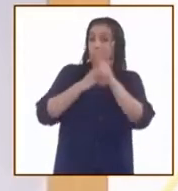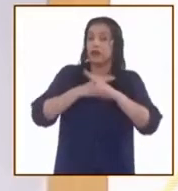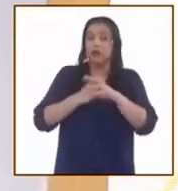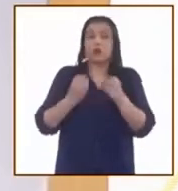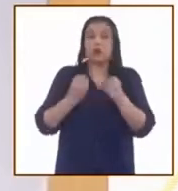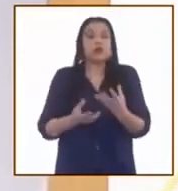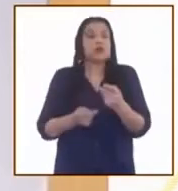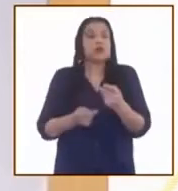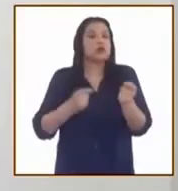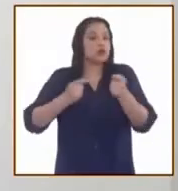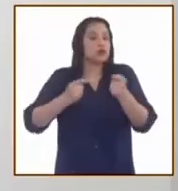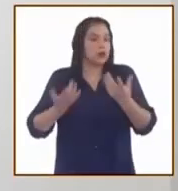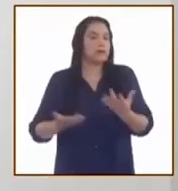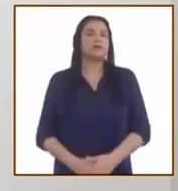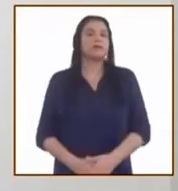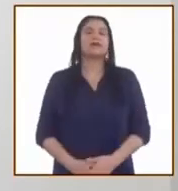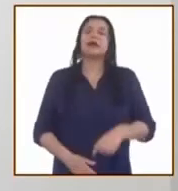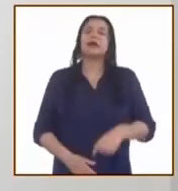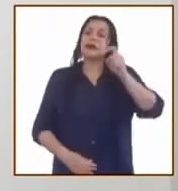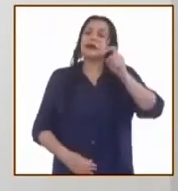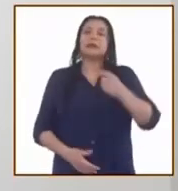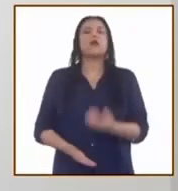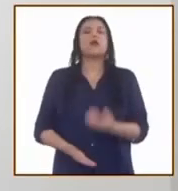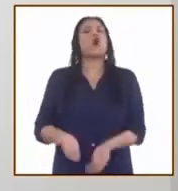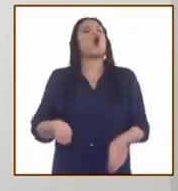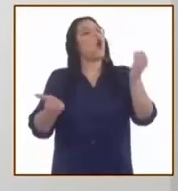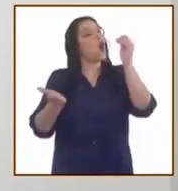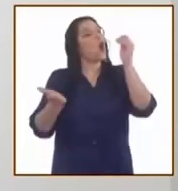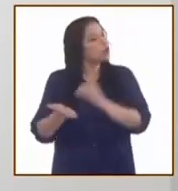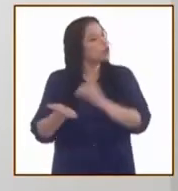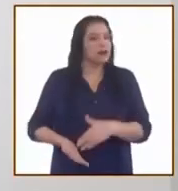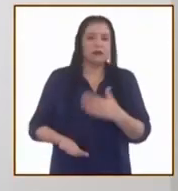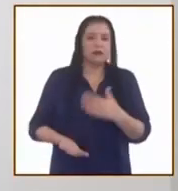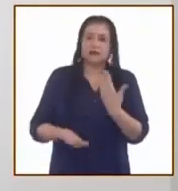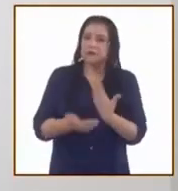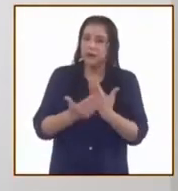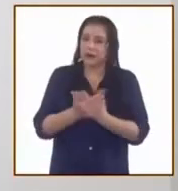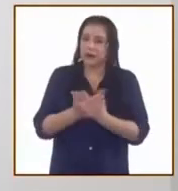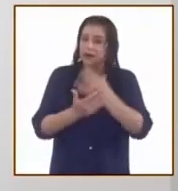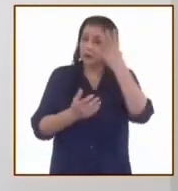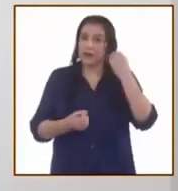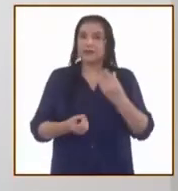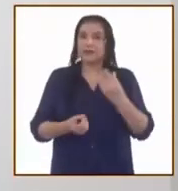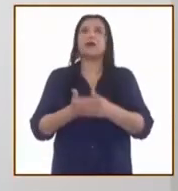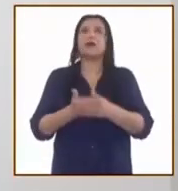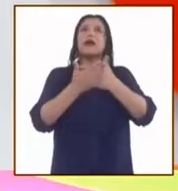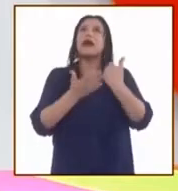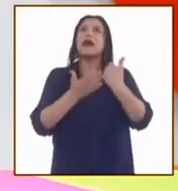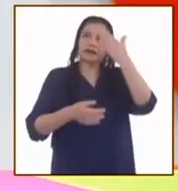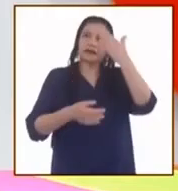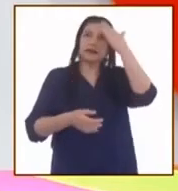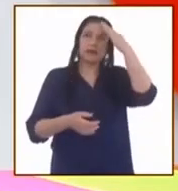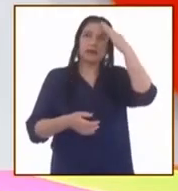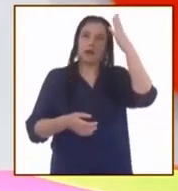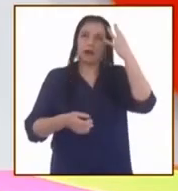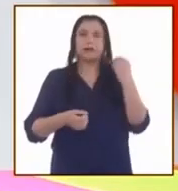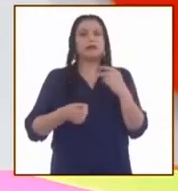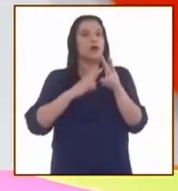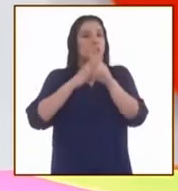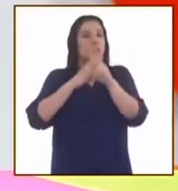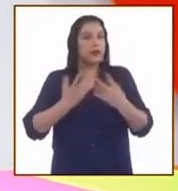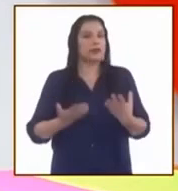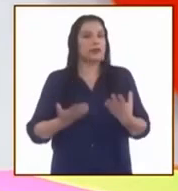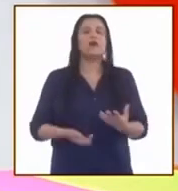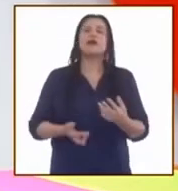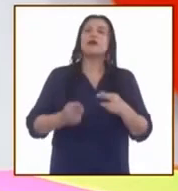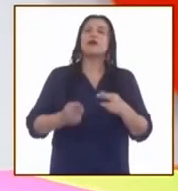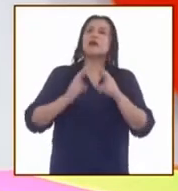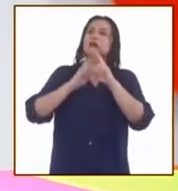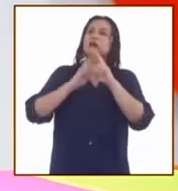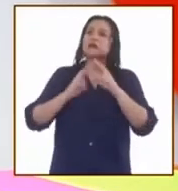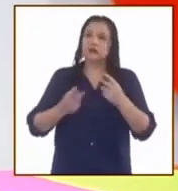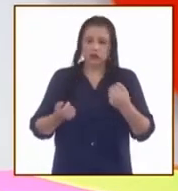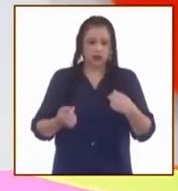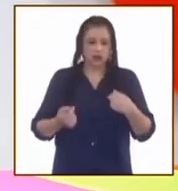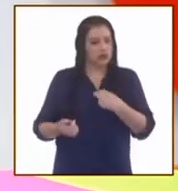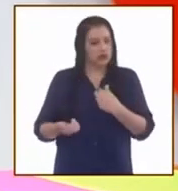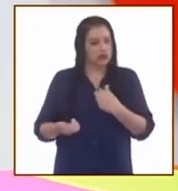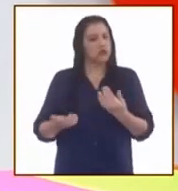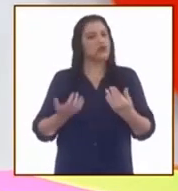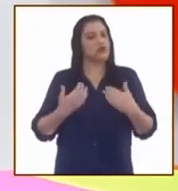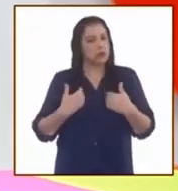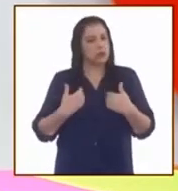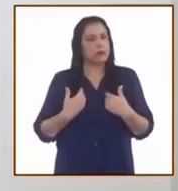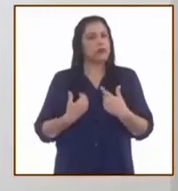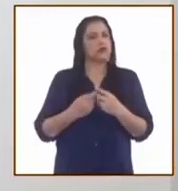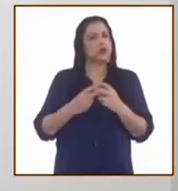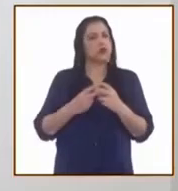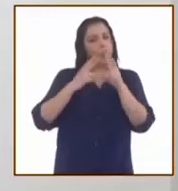caso, profesora, ¿qué hacemos? Debemos repetir el experimento, pero con los cuidados debidos. Entonces nuestros resultados responden a que tuvimos cuidado al medir